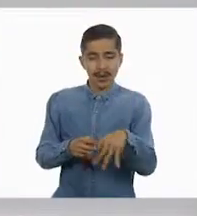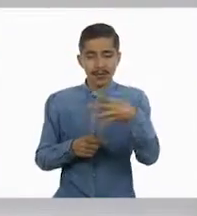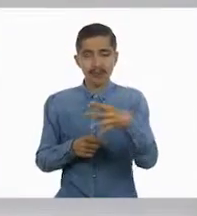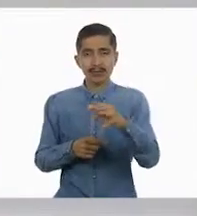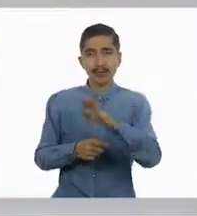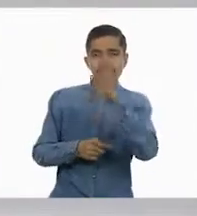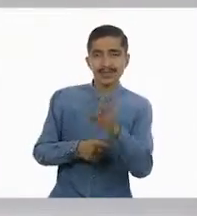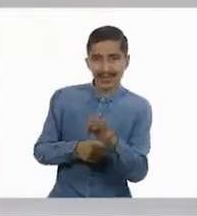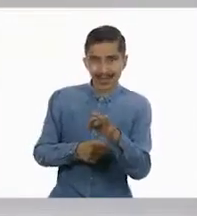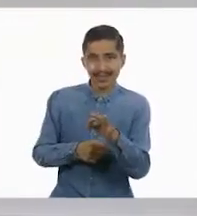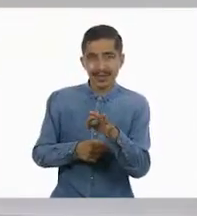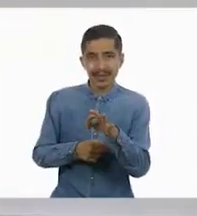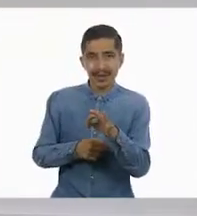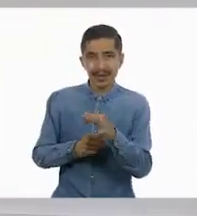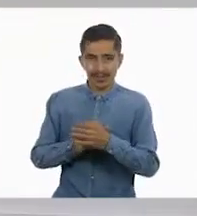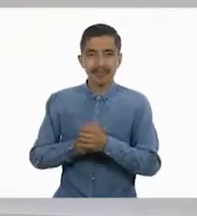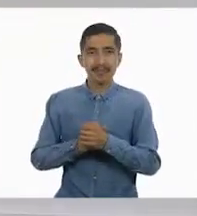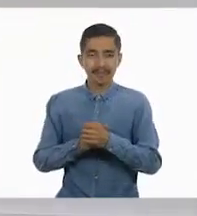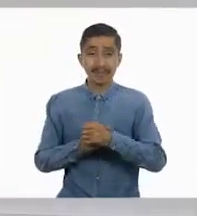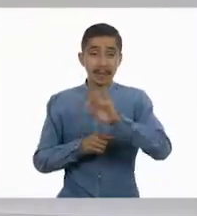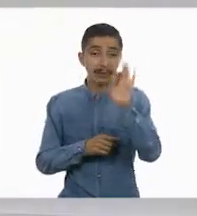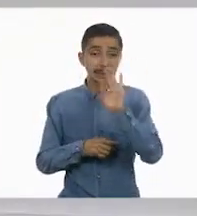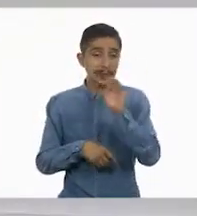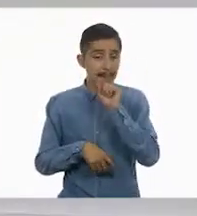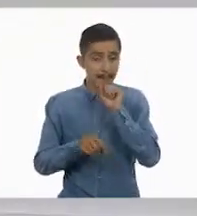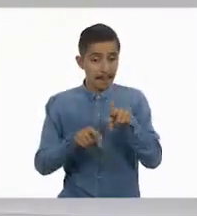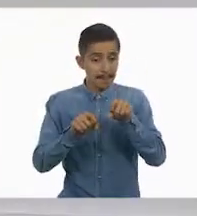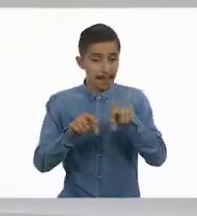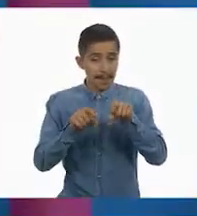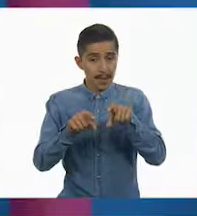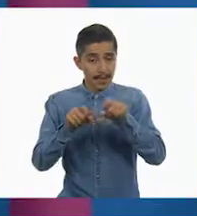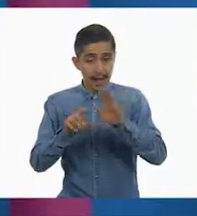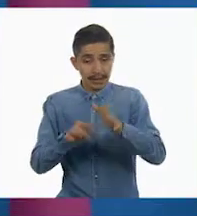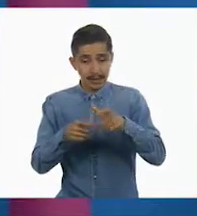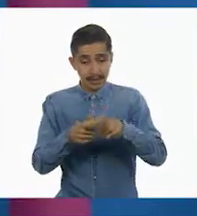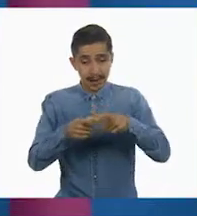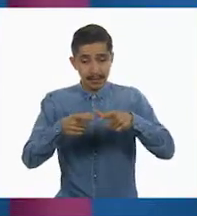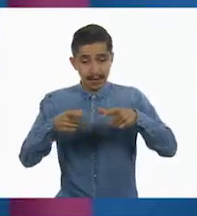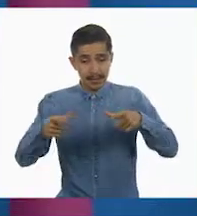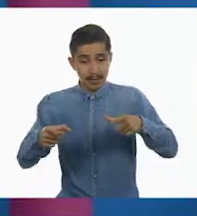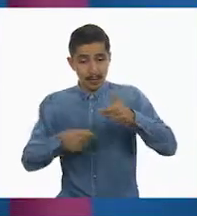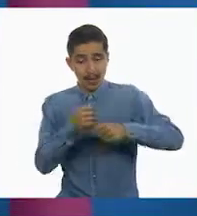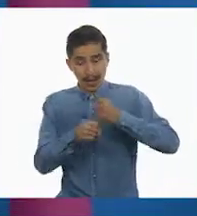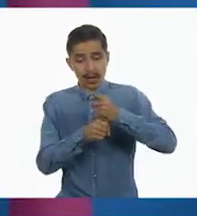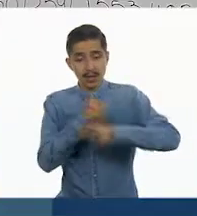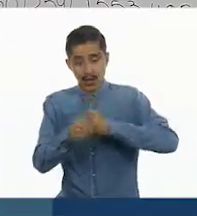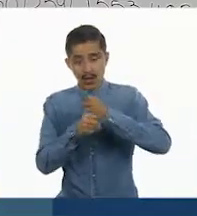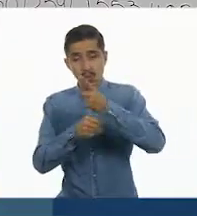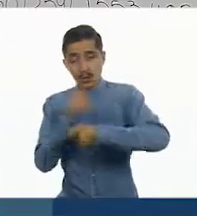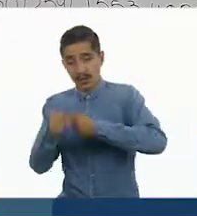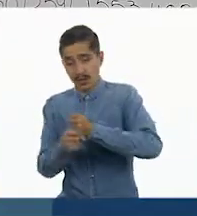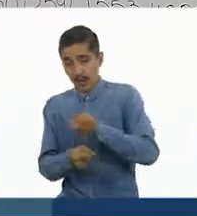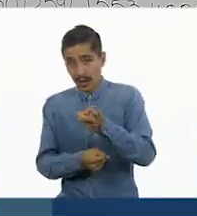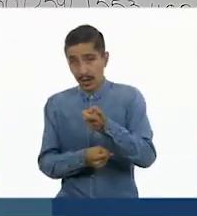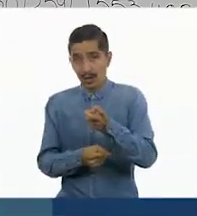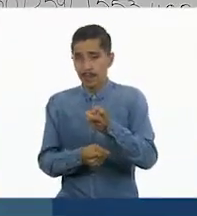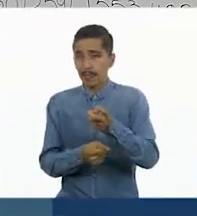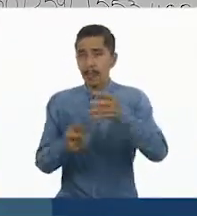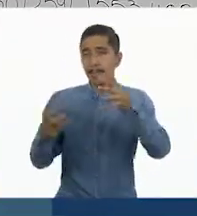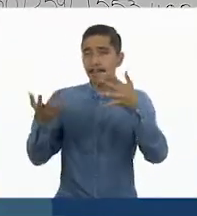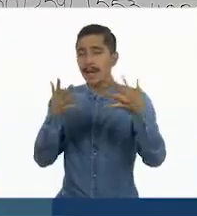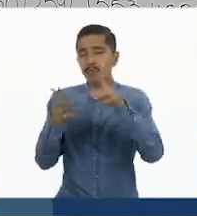1.14%. Y digamos que si se hubiera mantenido ese ritmo, entonces... el incremento de cada año sería más o menos el